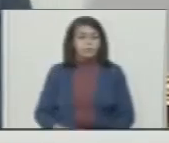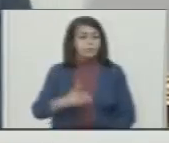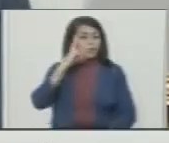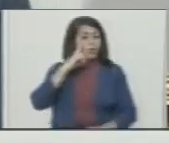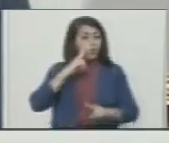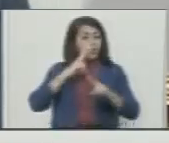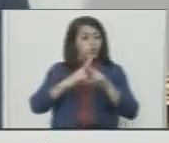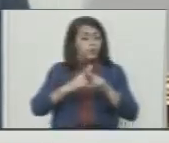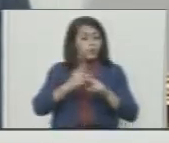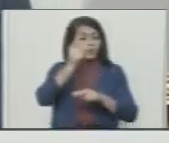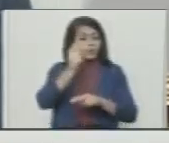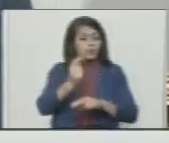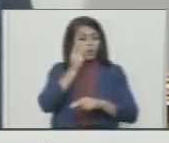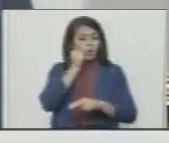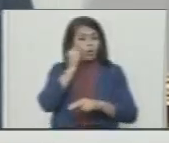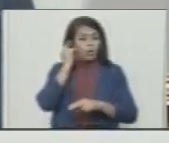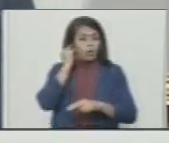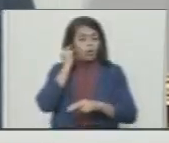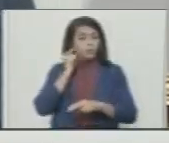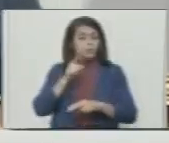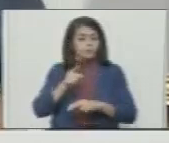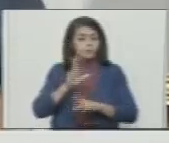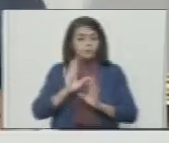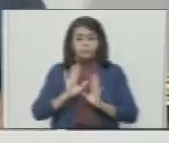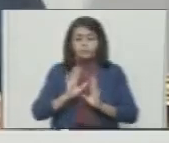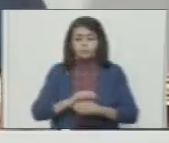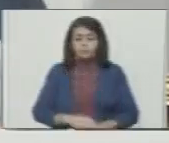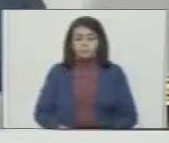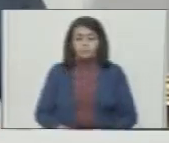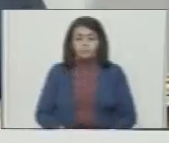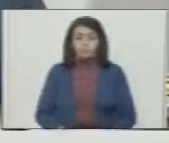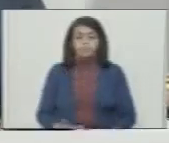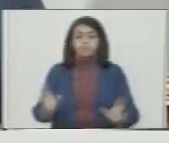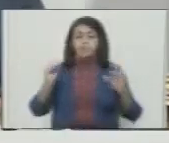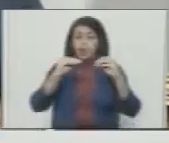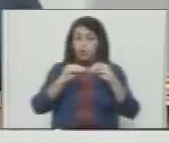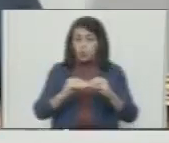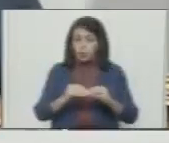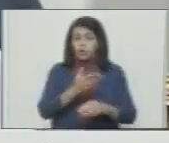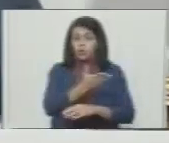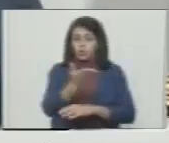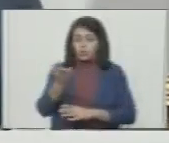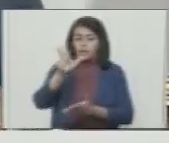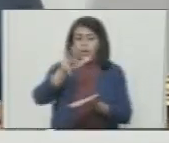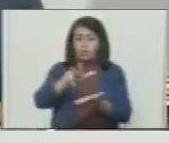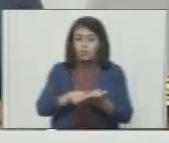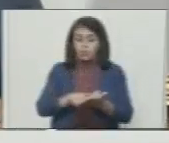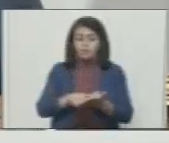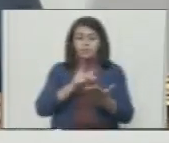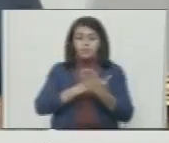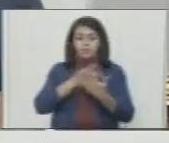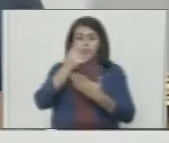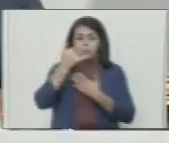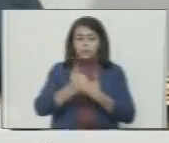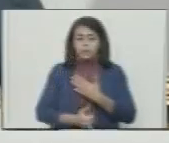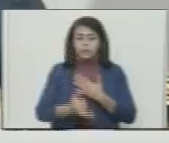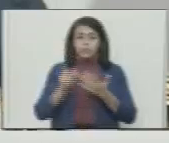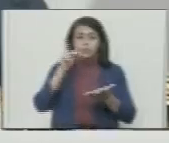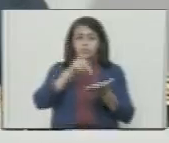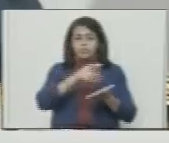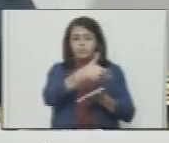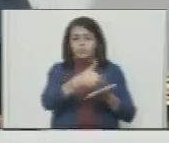Las honorables diputadas y honorables diputados que estén de acuerdo con aprobar el